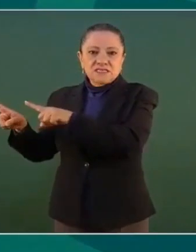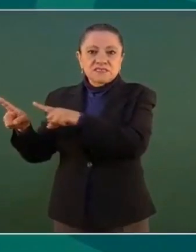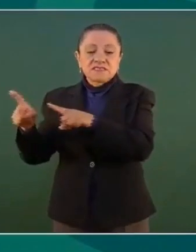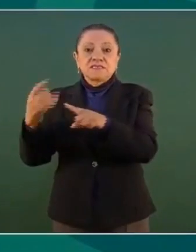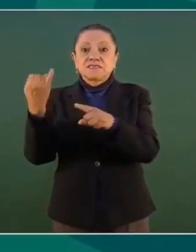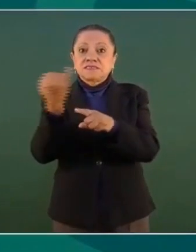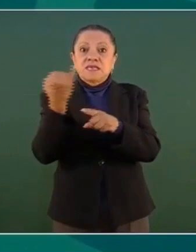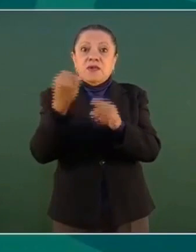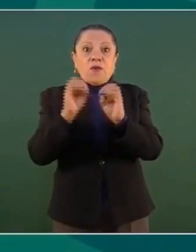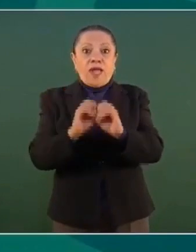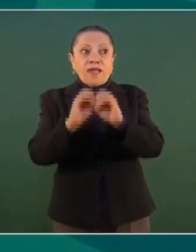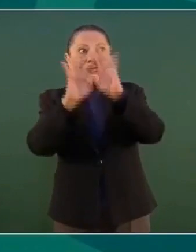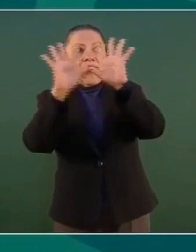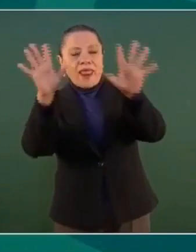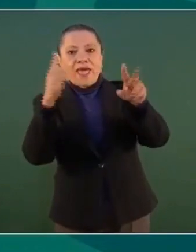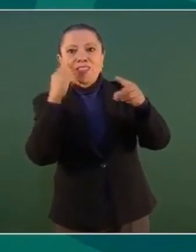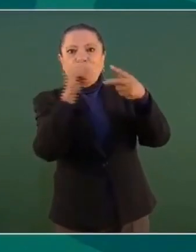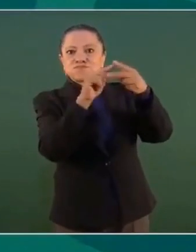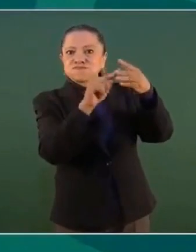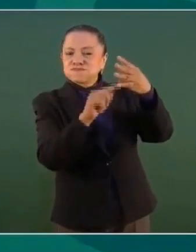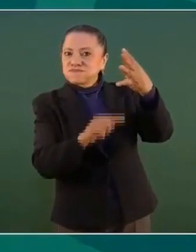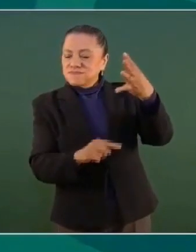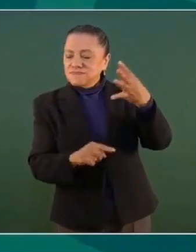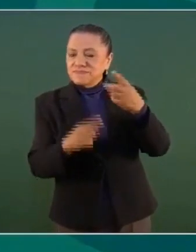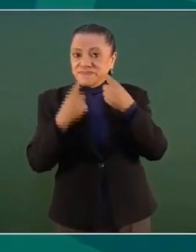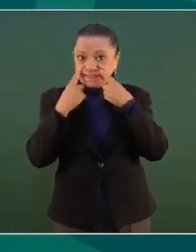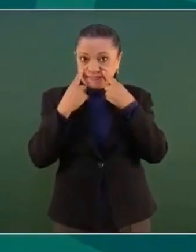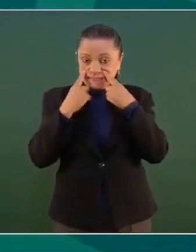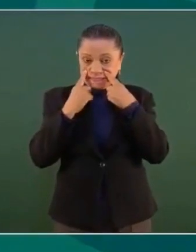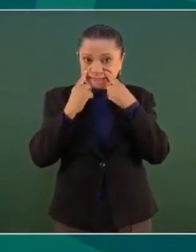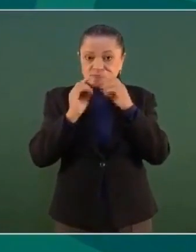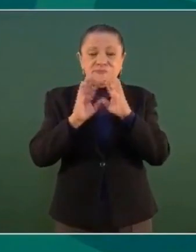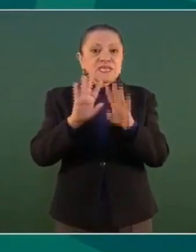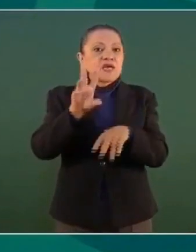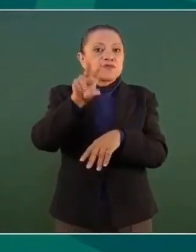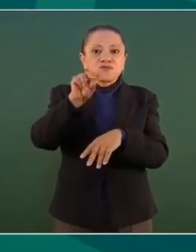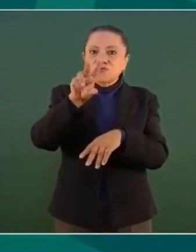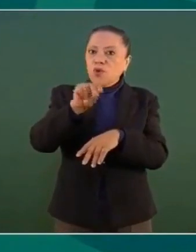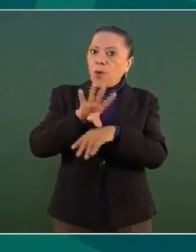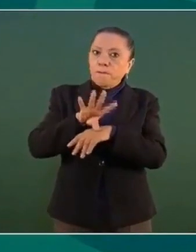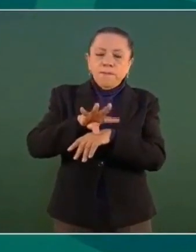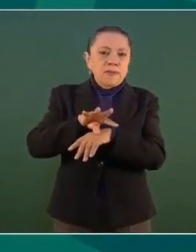aclarando paradas. Ya no se permite